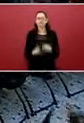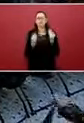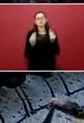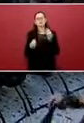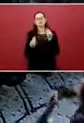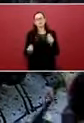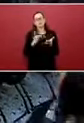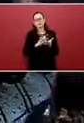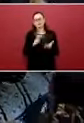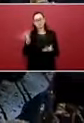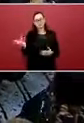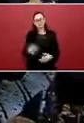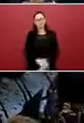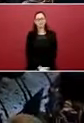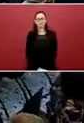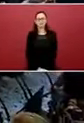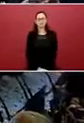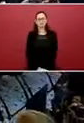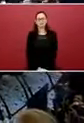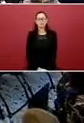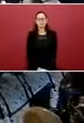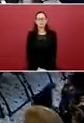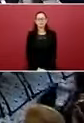Muchísimas gracias.